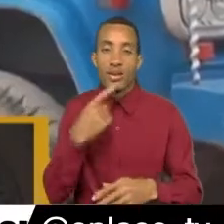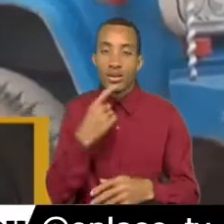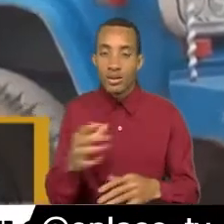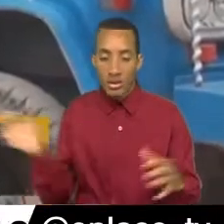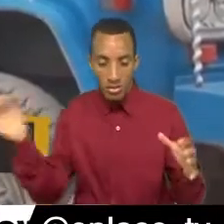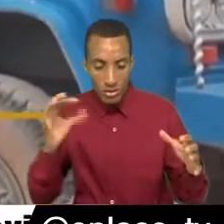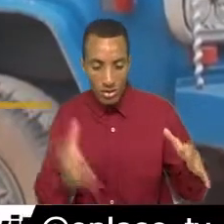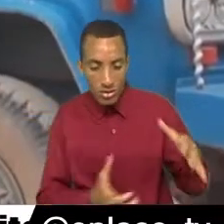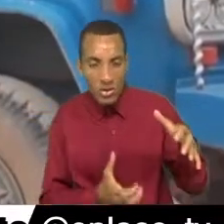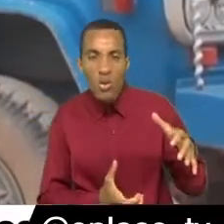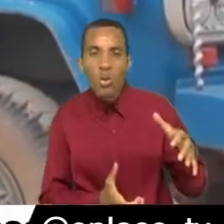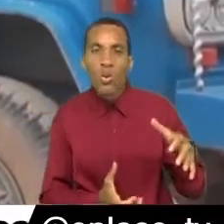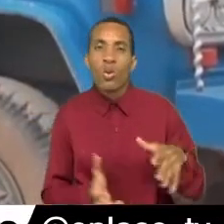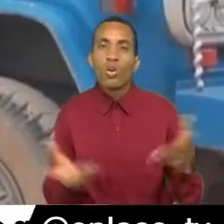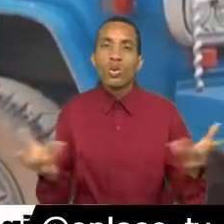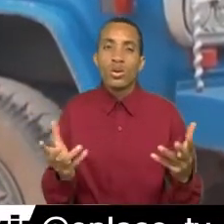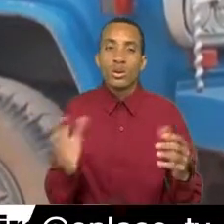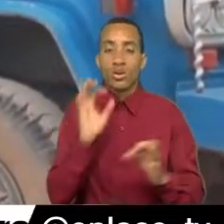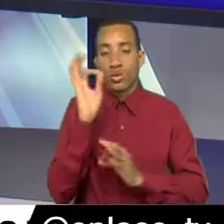el cuidado de las áreas públicas.